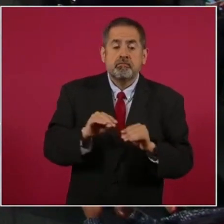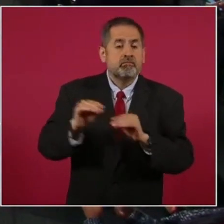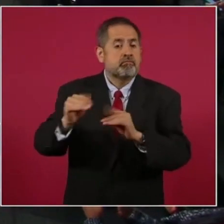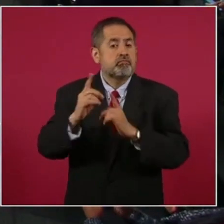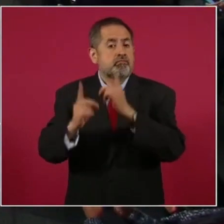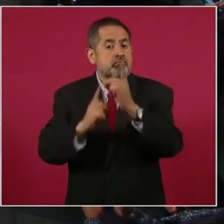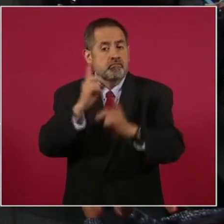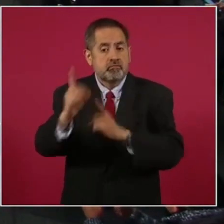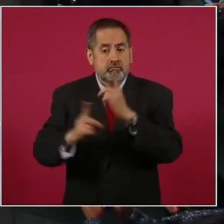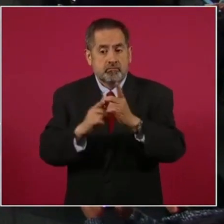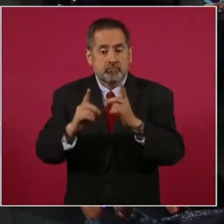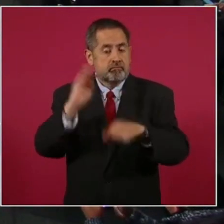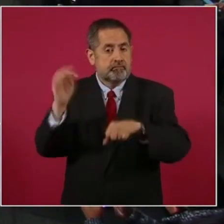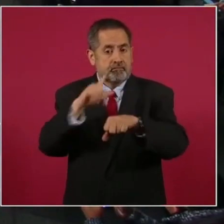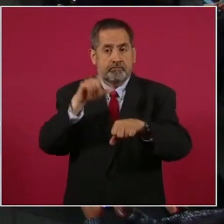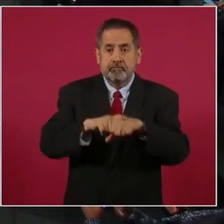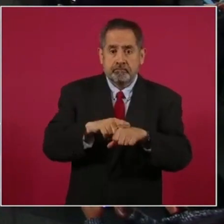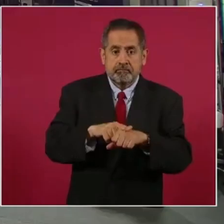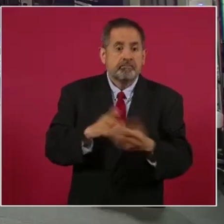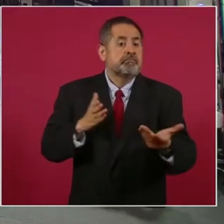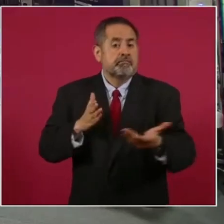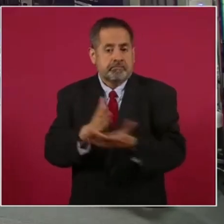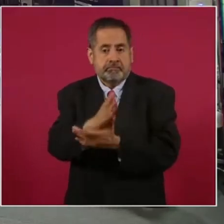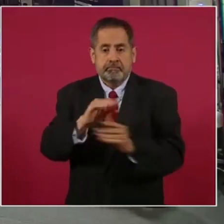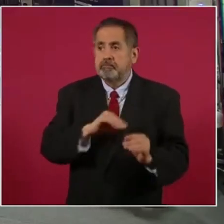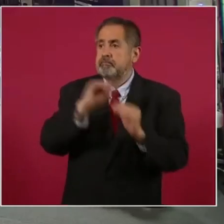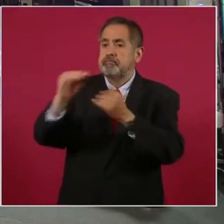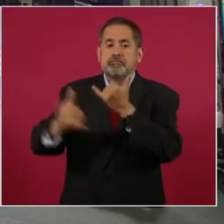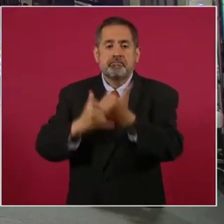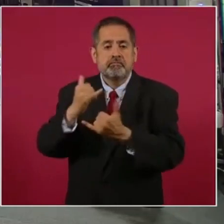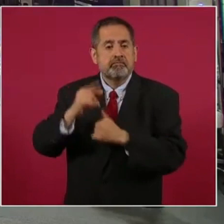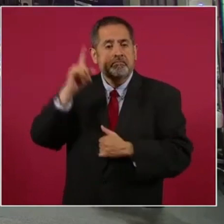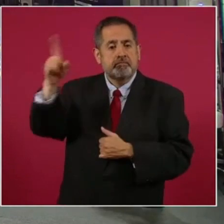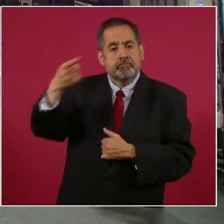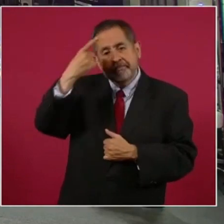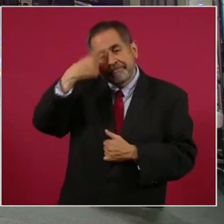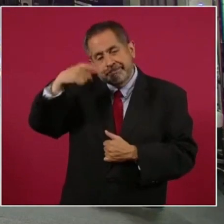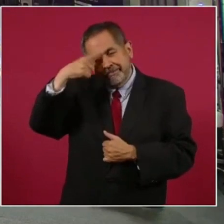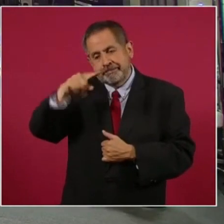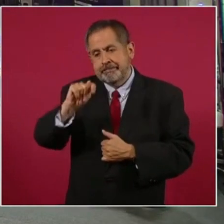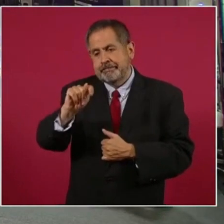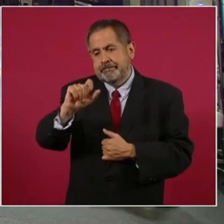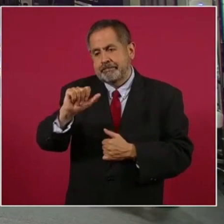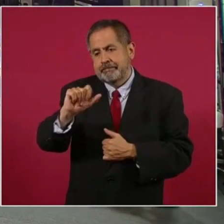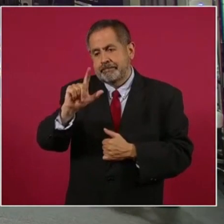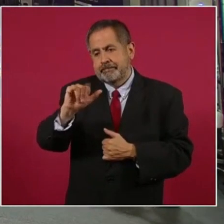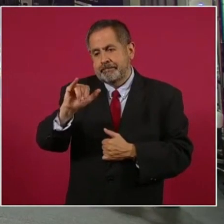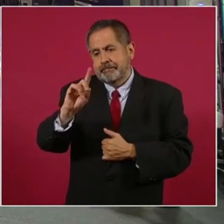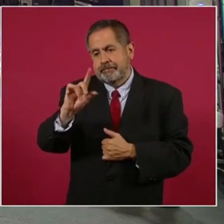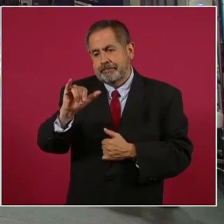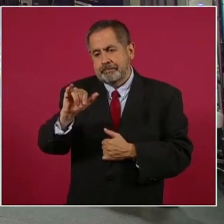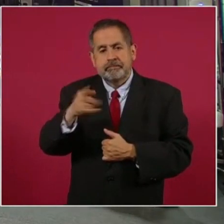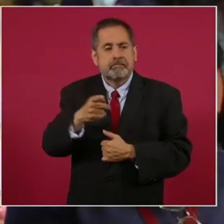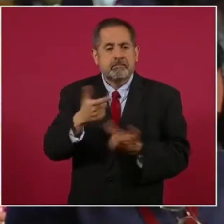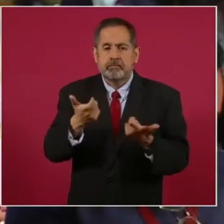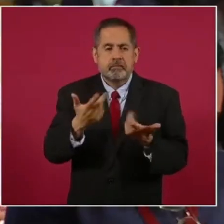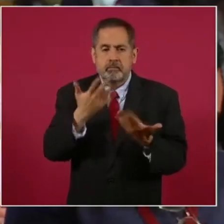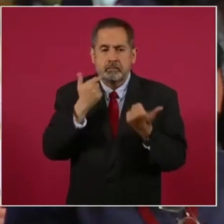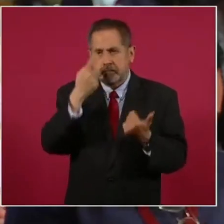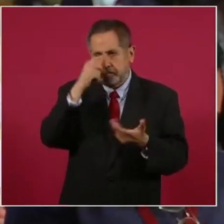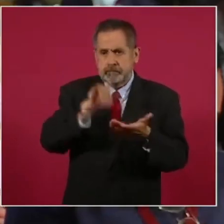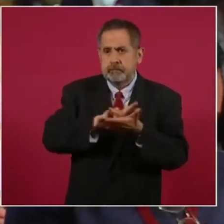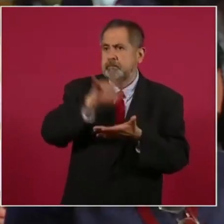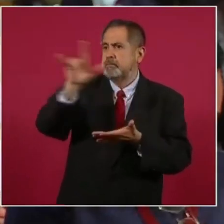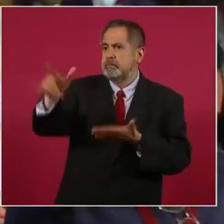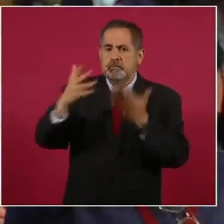federado. Sin en cambio, les hace falta recursos para poder pagar incluso el avión. Los entrena Dionisio Cerón. También